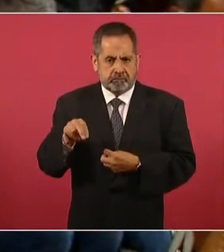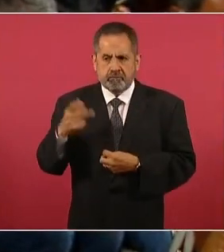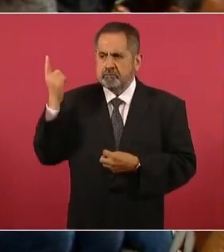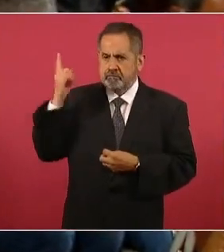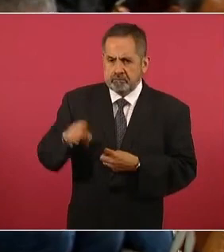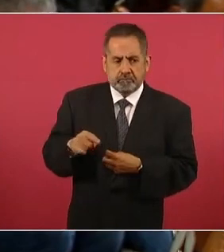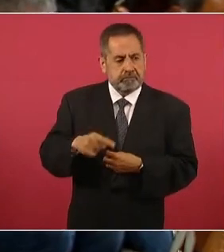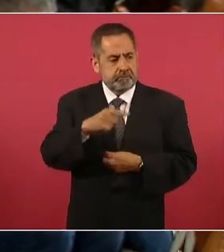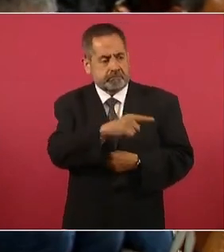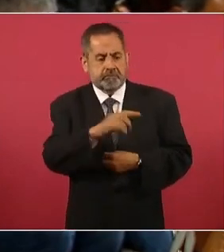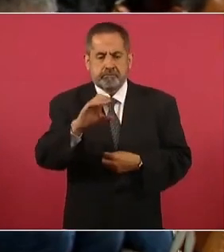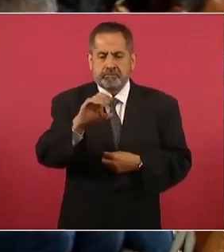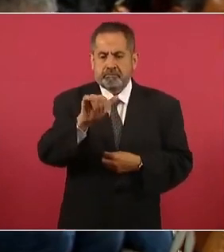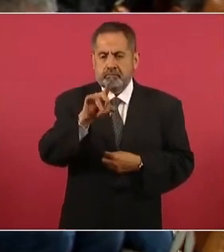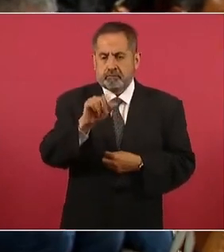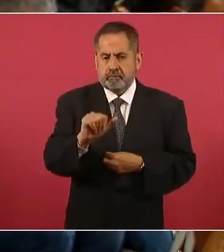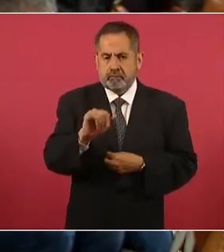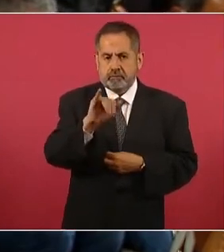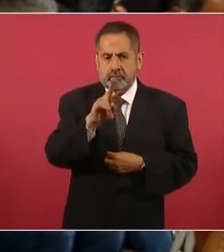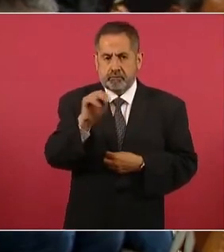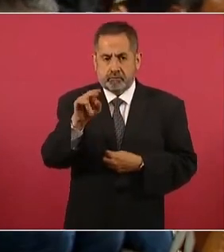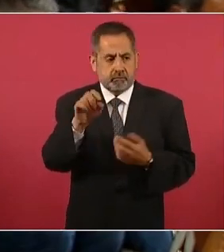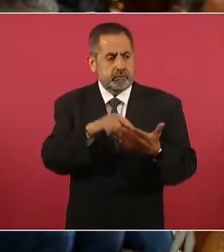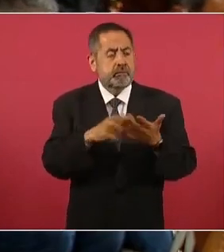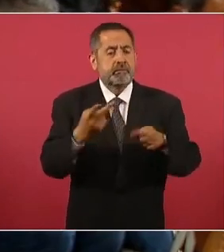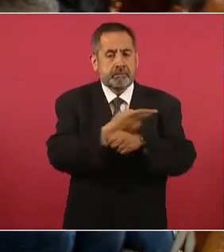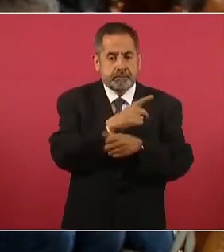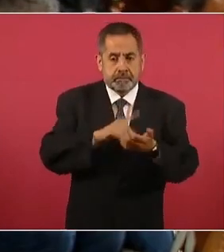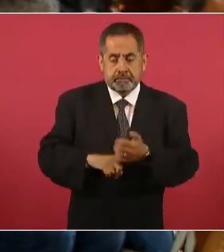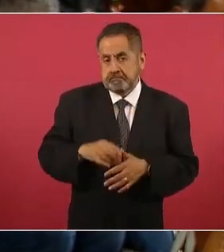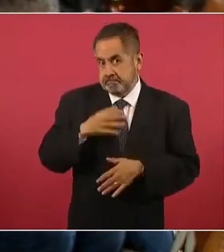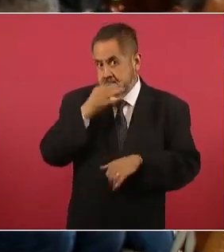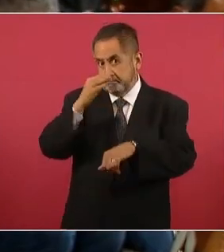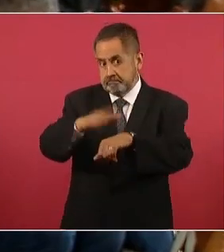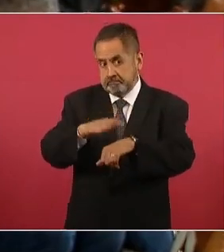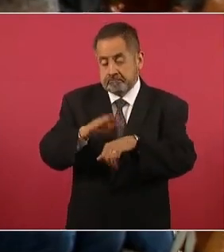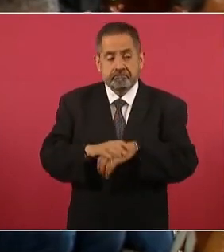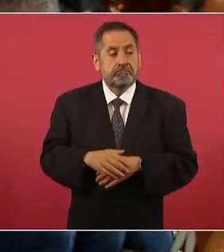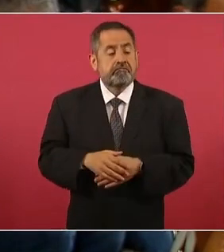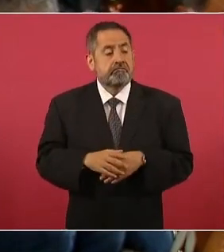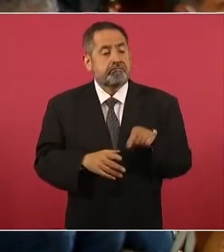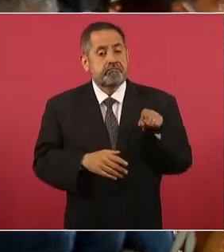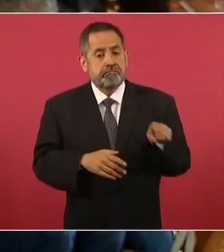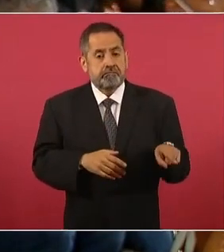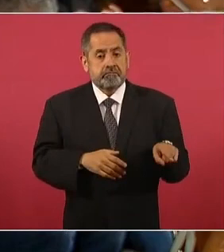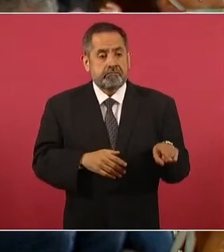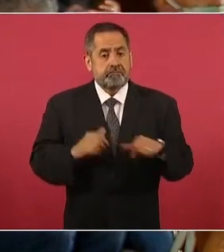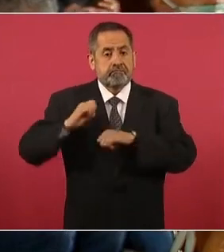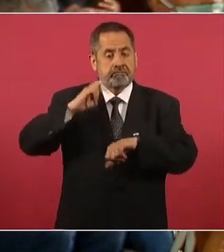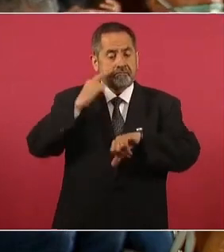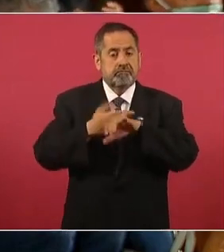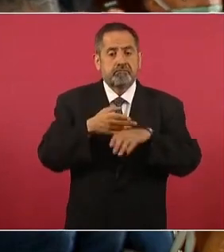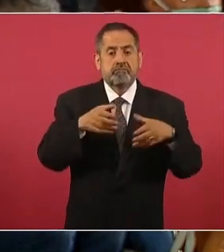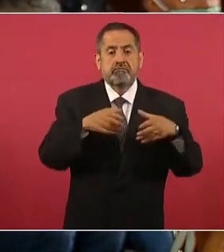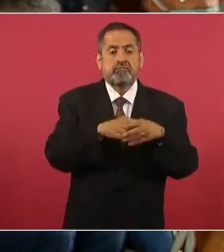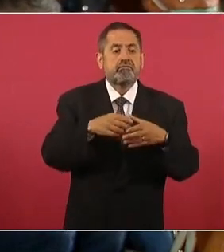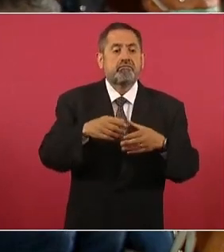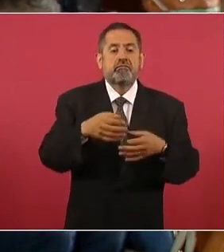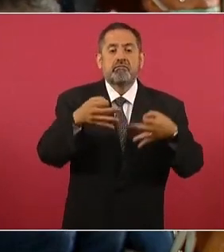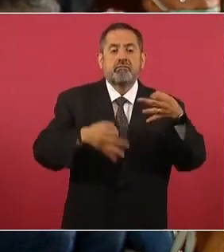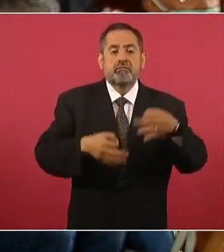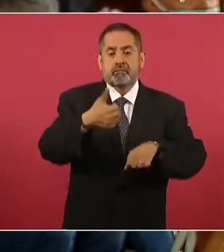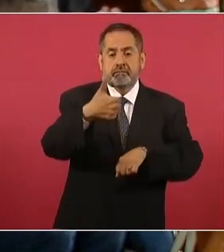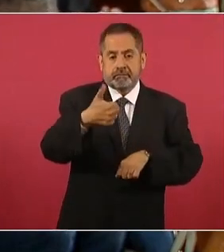Ivonne Sánchez Mayorga. Le informo que con toda hazaña, la encargada de despacho del Juzgado Sexto